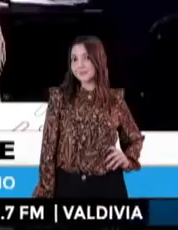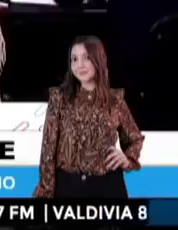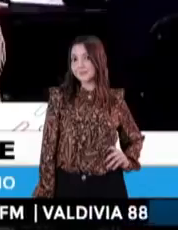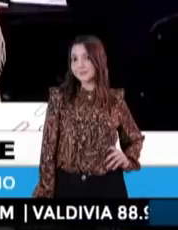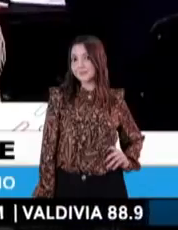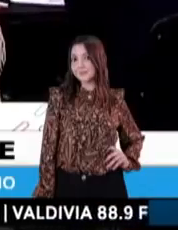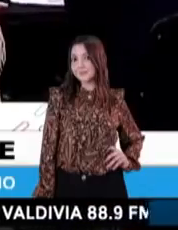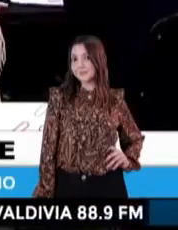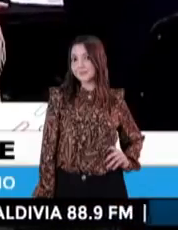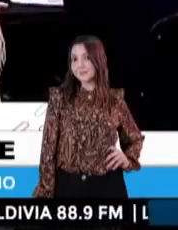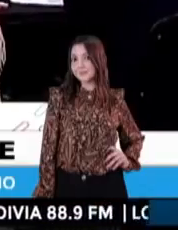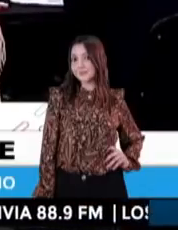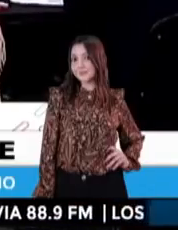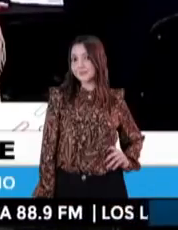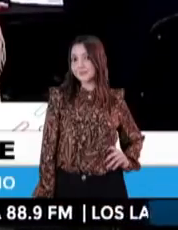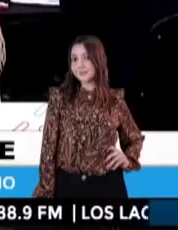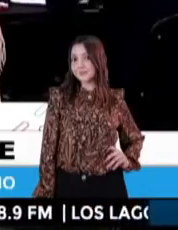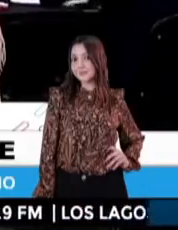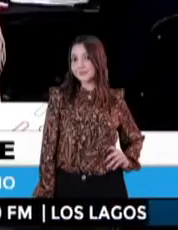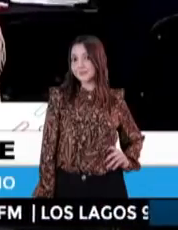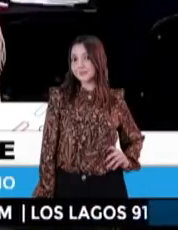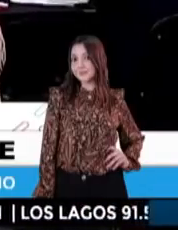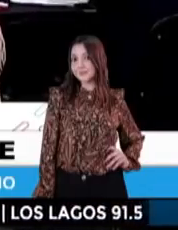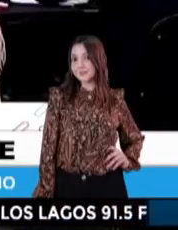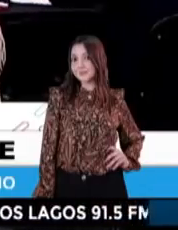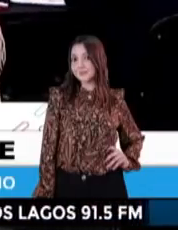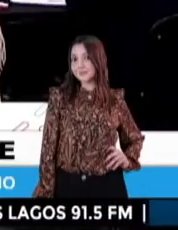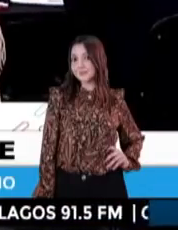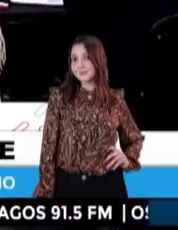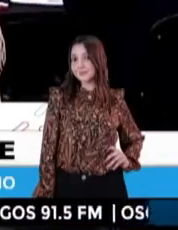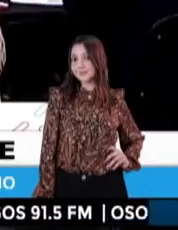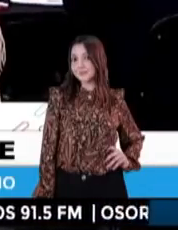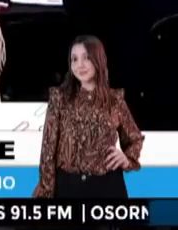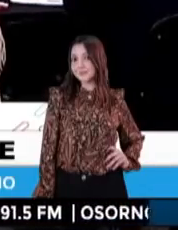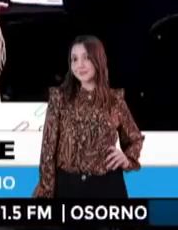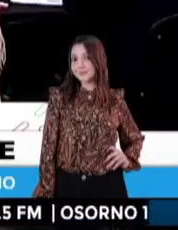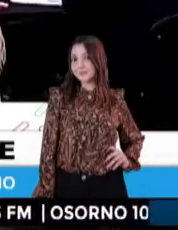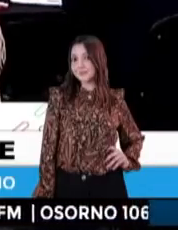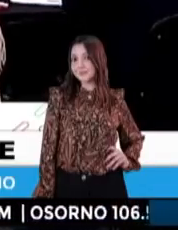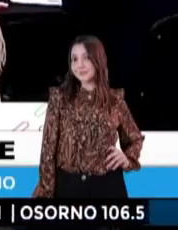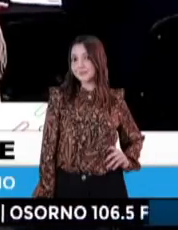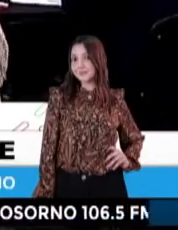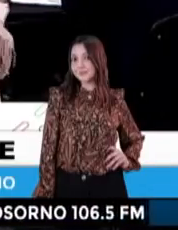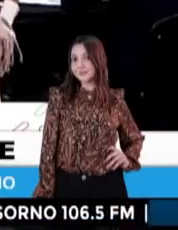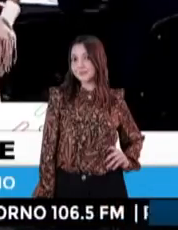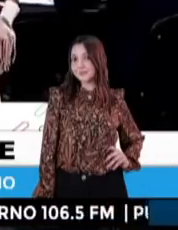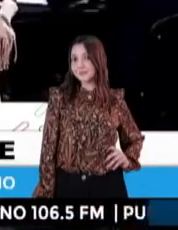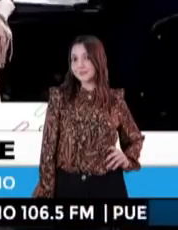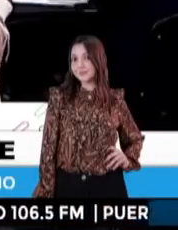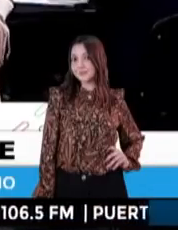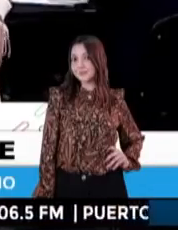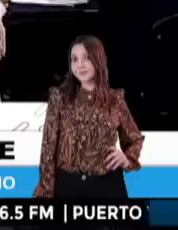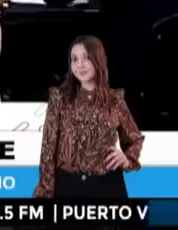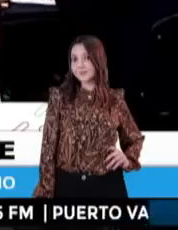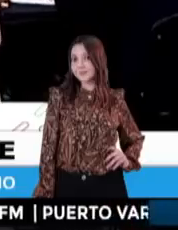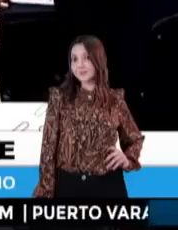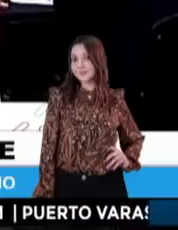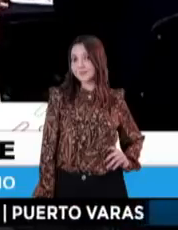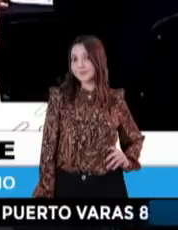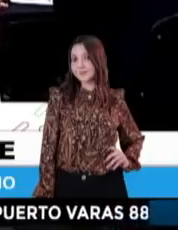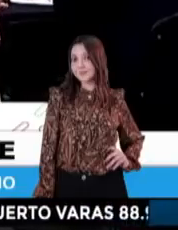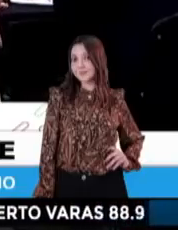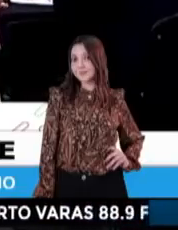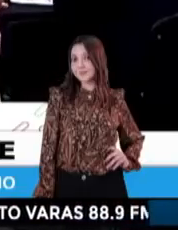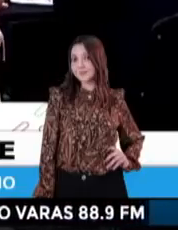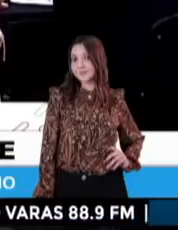mayoría absoluta que vendría a ser en ejercicio. El Ejecutivo había recomendado, recordemos, en su último informe, que el quórum rigiera